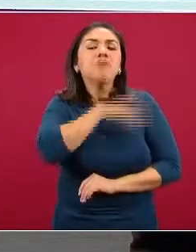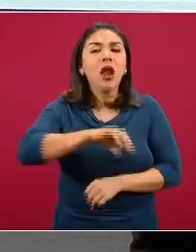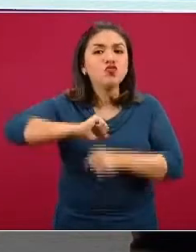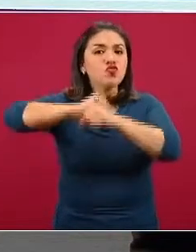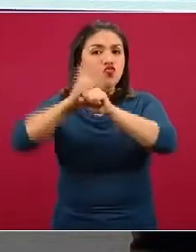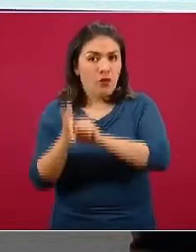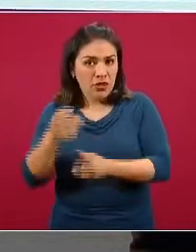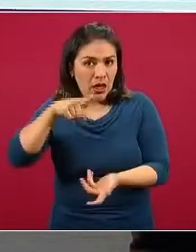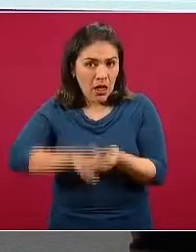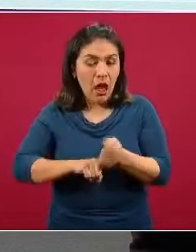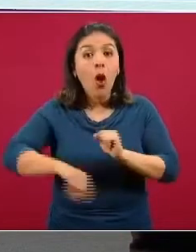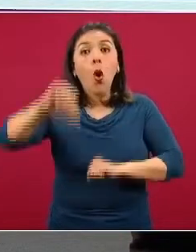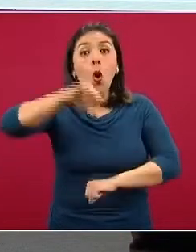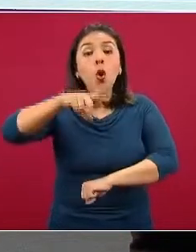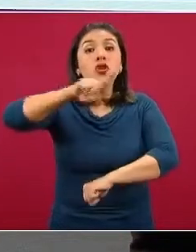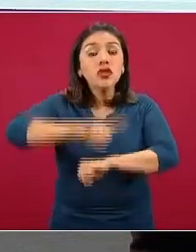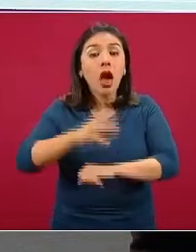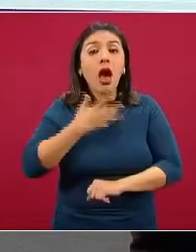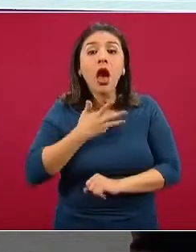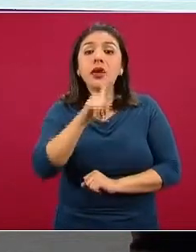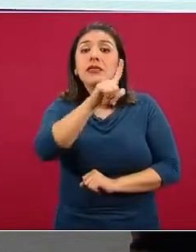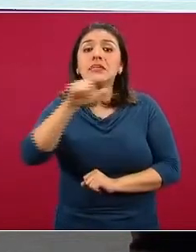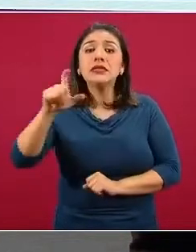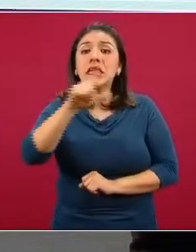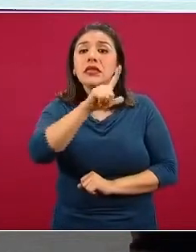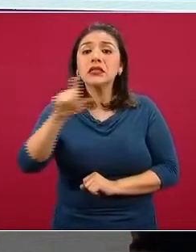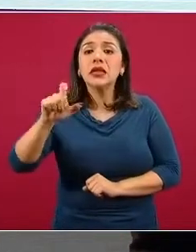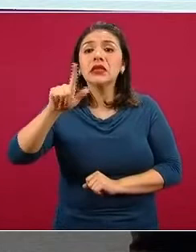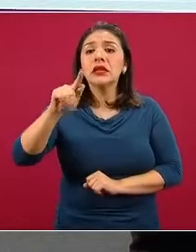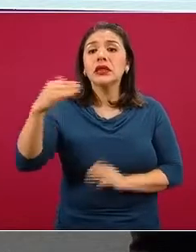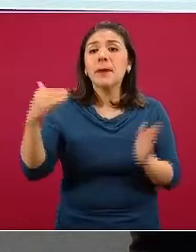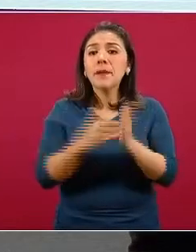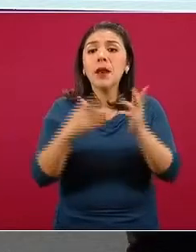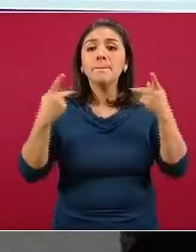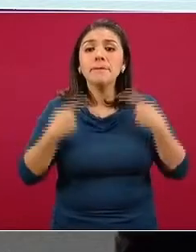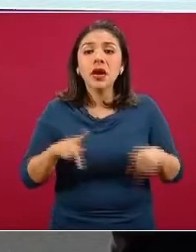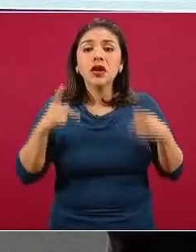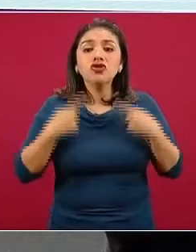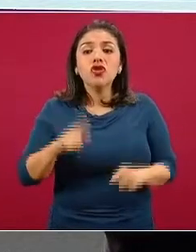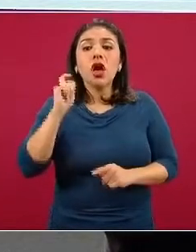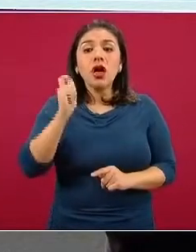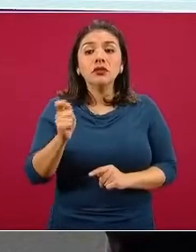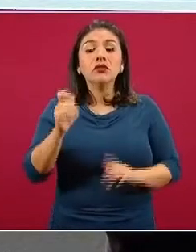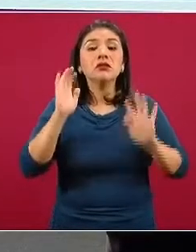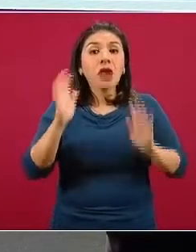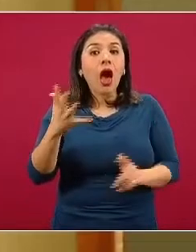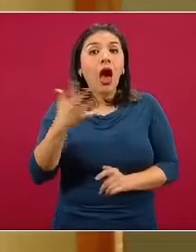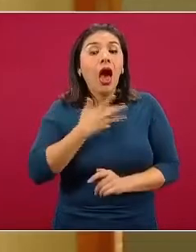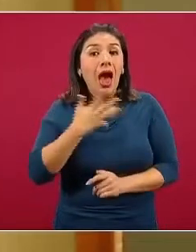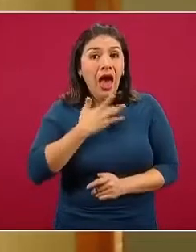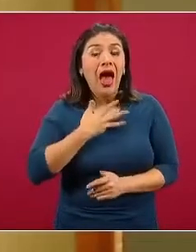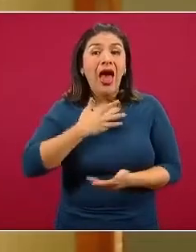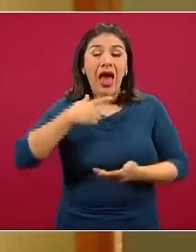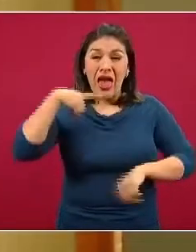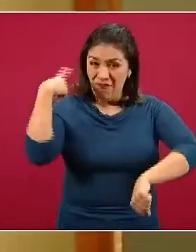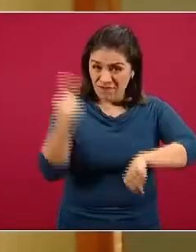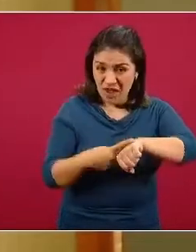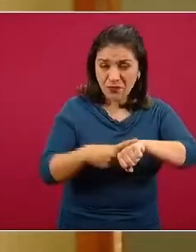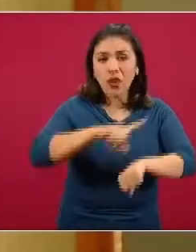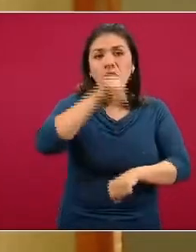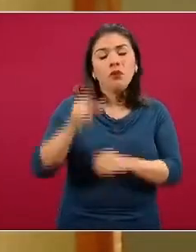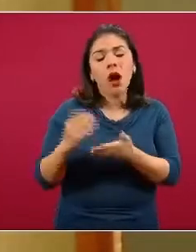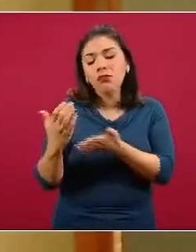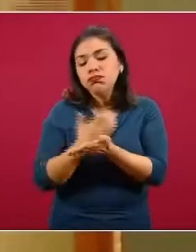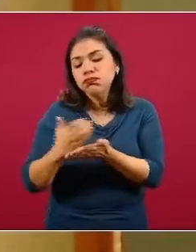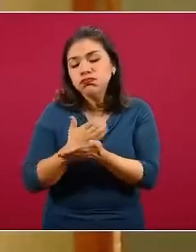COVID-19. Para el día de hoy, también ya más de 770,000 son las personas que se estiman que se han recuperado